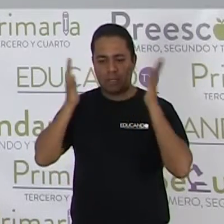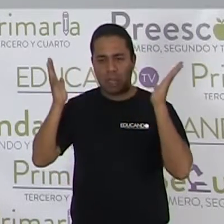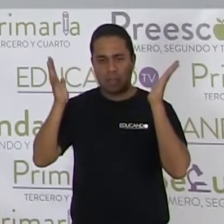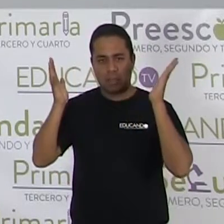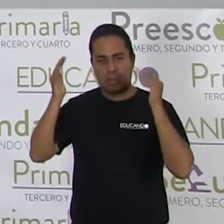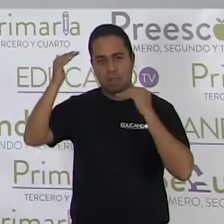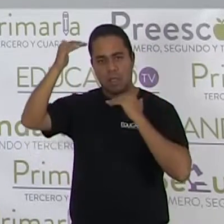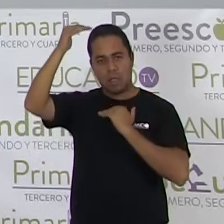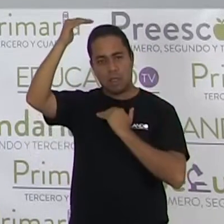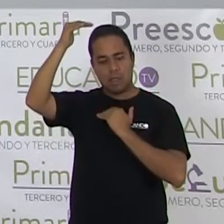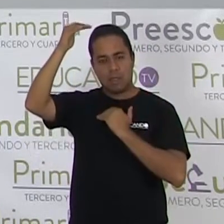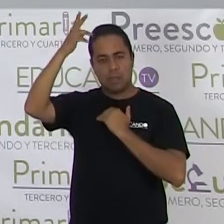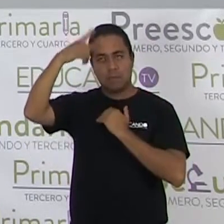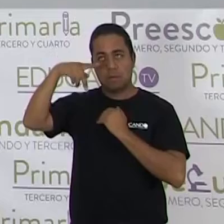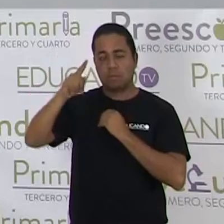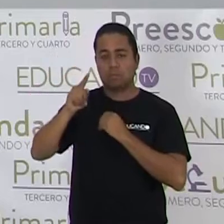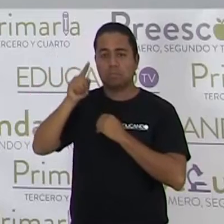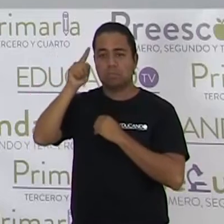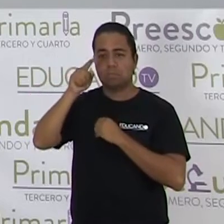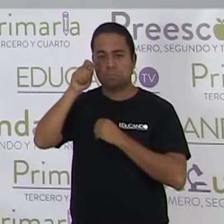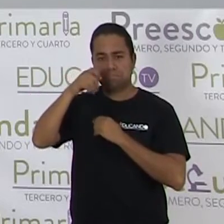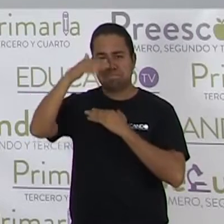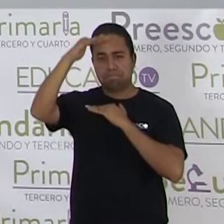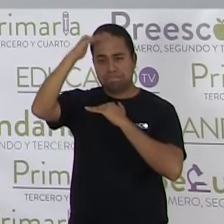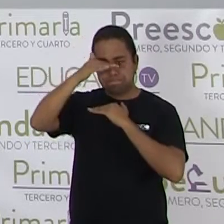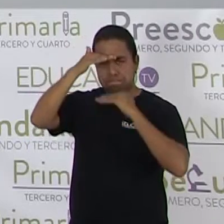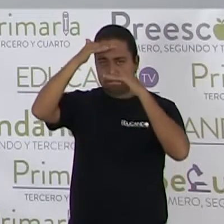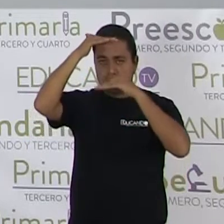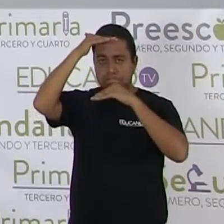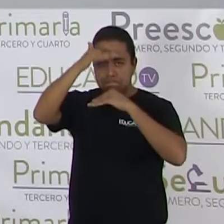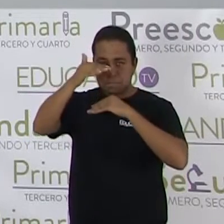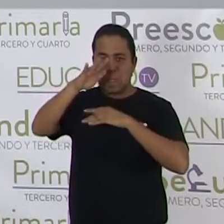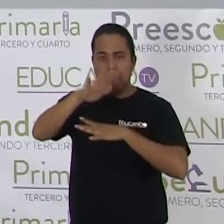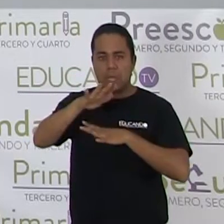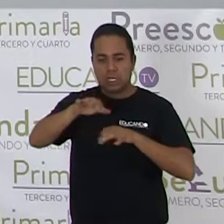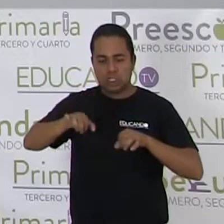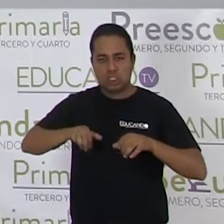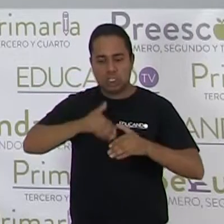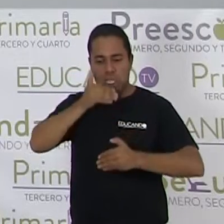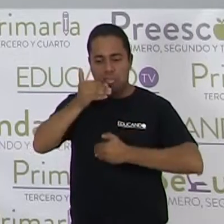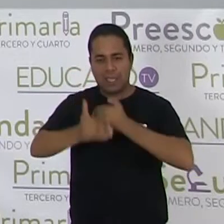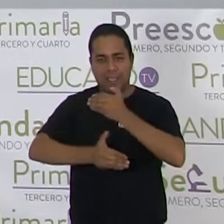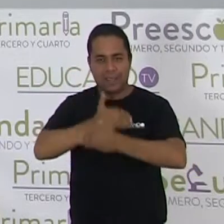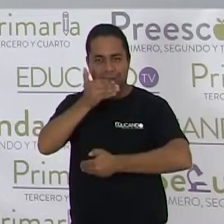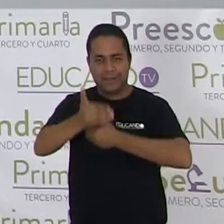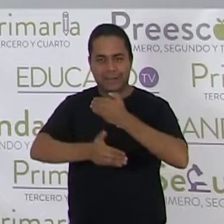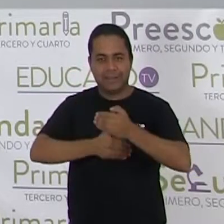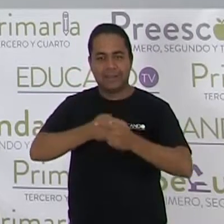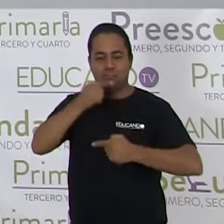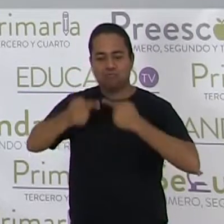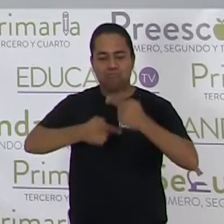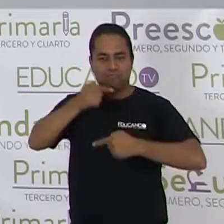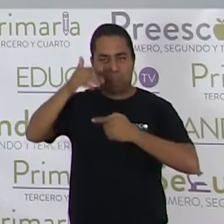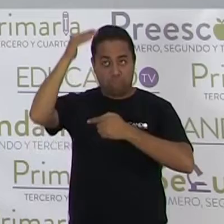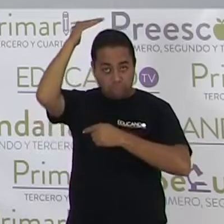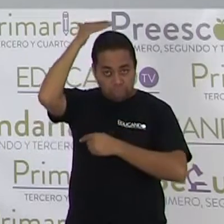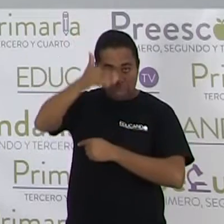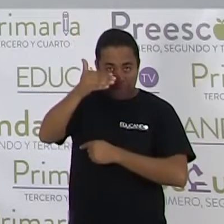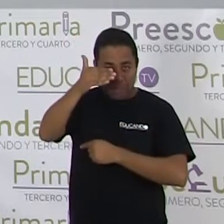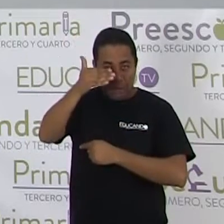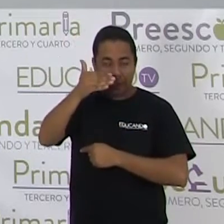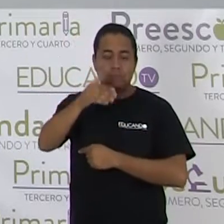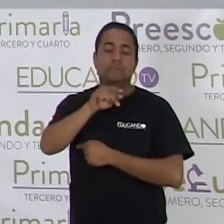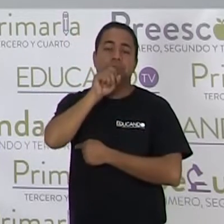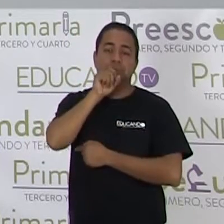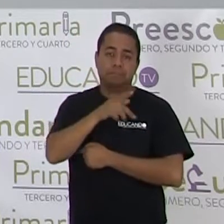amplia, pero por arriba está aplastada como si una aplanadora le hubiera pasado encima. Y